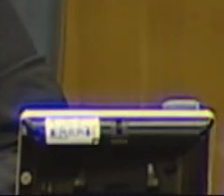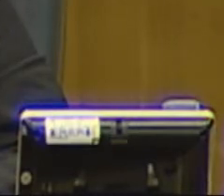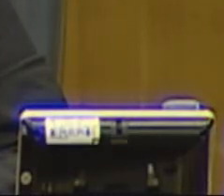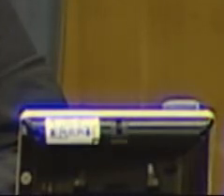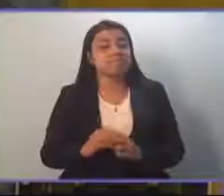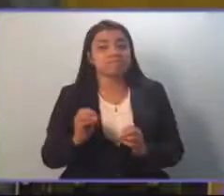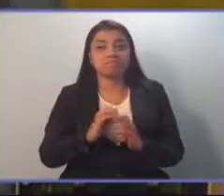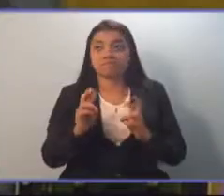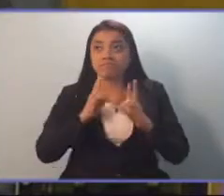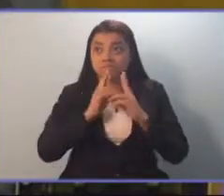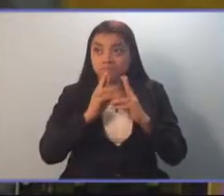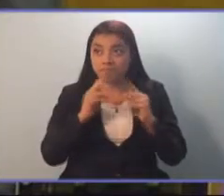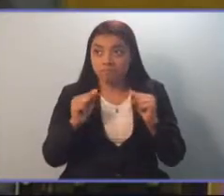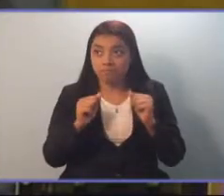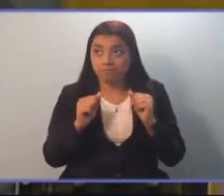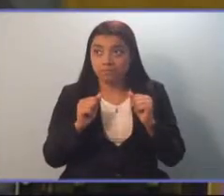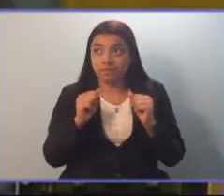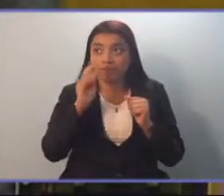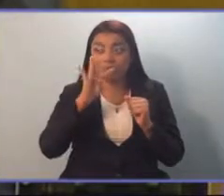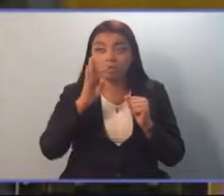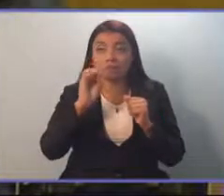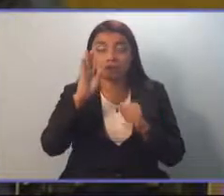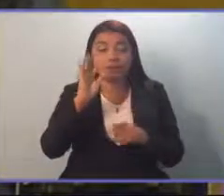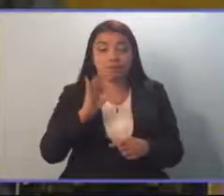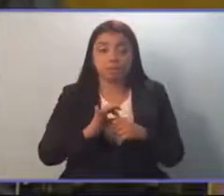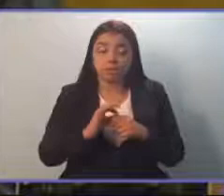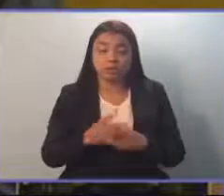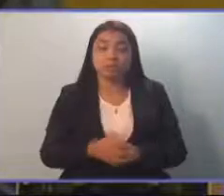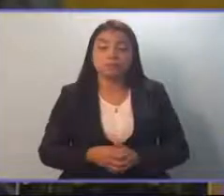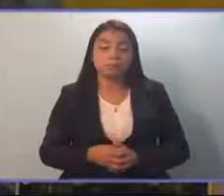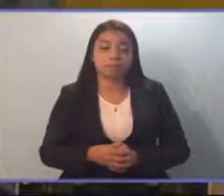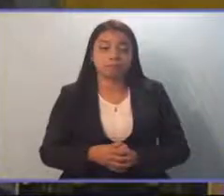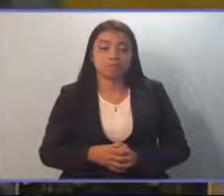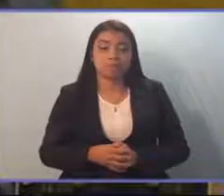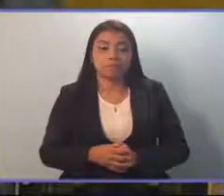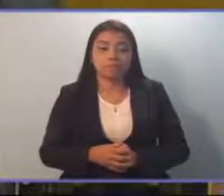no hay resolución, se cierra con 40 votos.